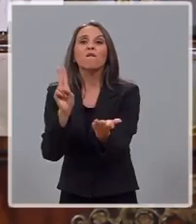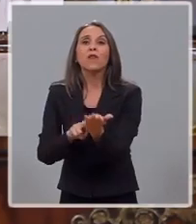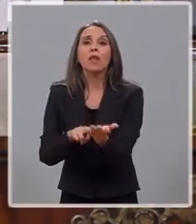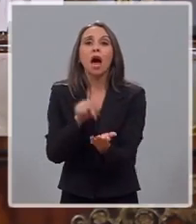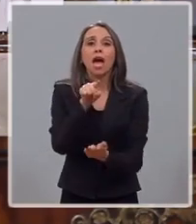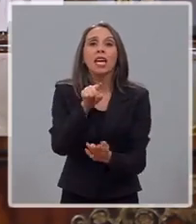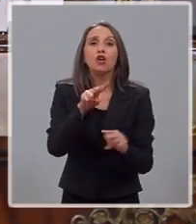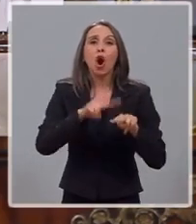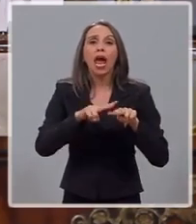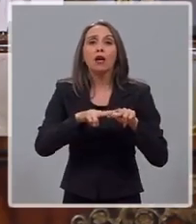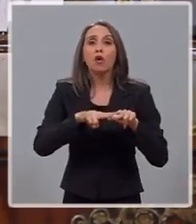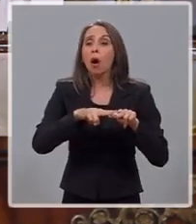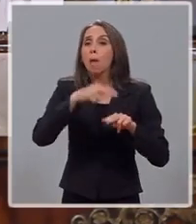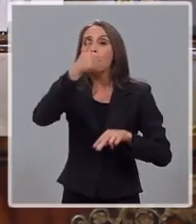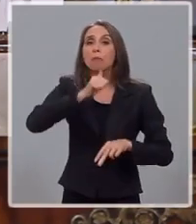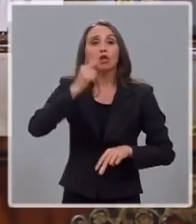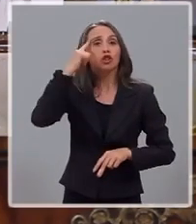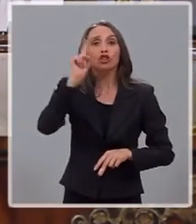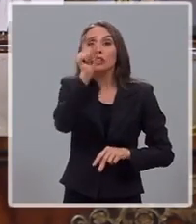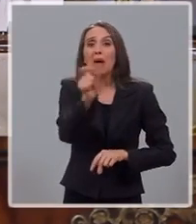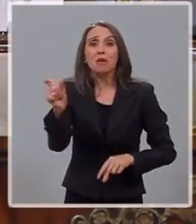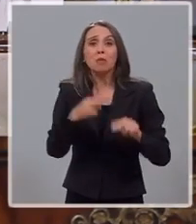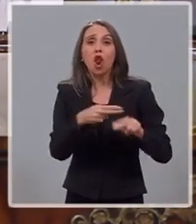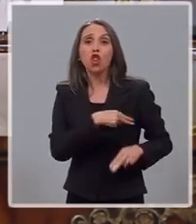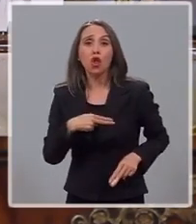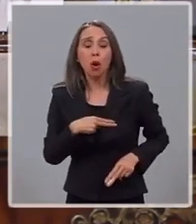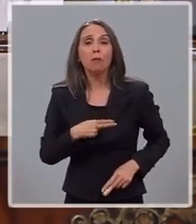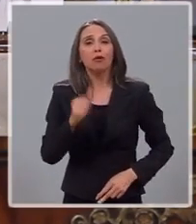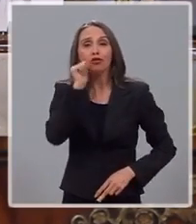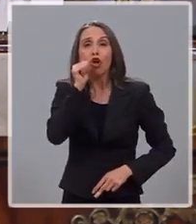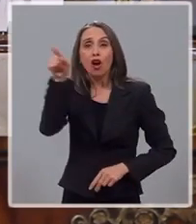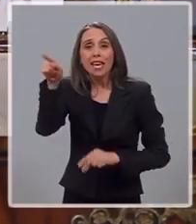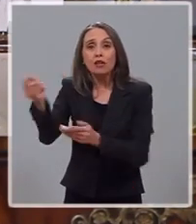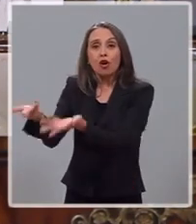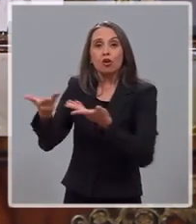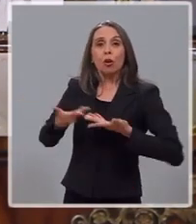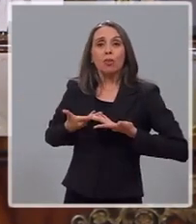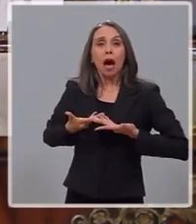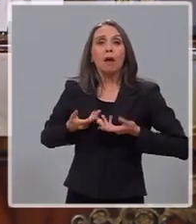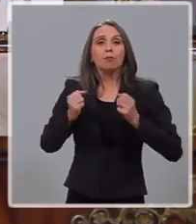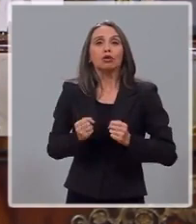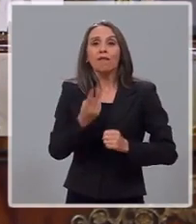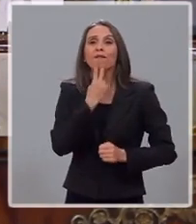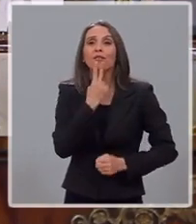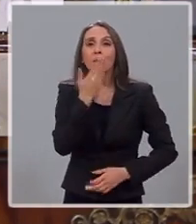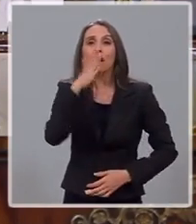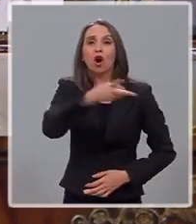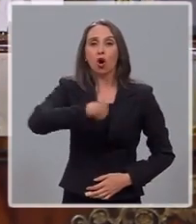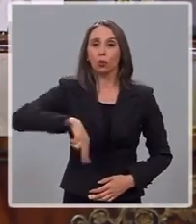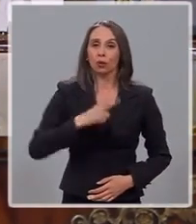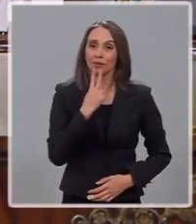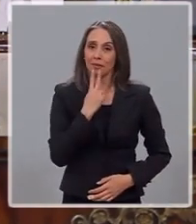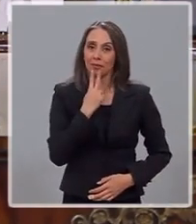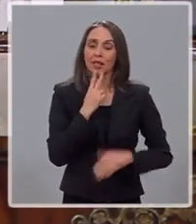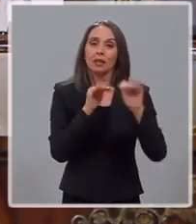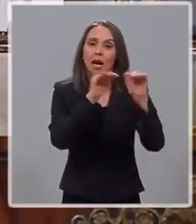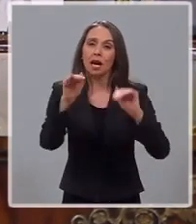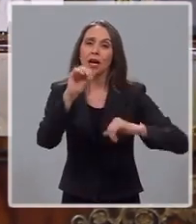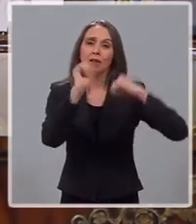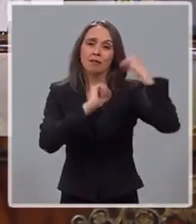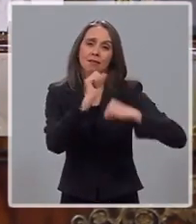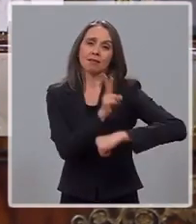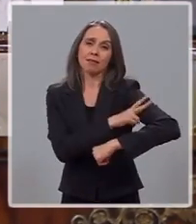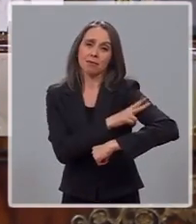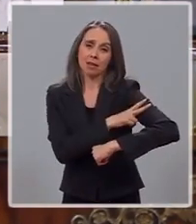anónimos que nos permiten todos los días vivir mejor nuestras vidas hago un llamado también a los empleadores